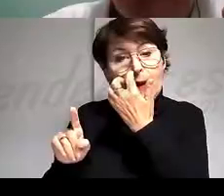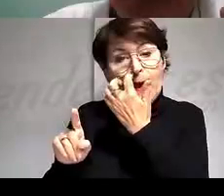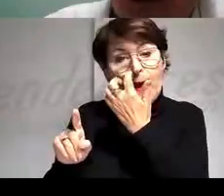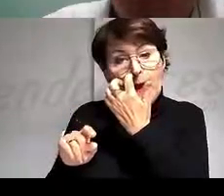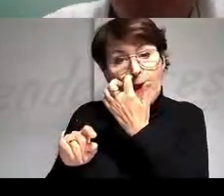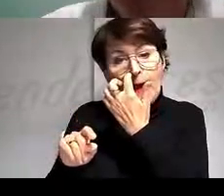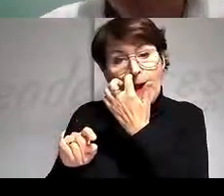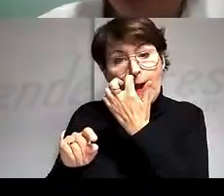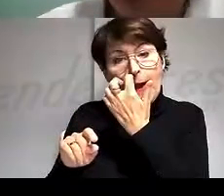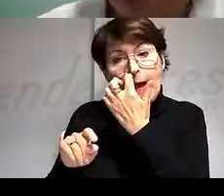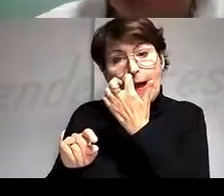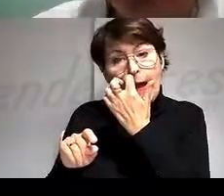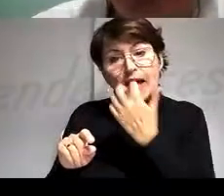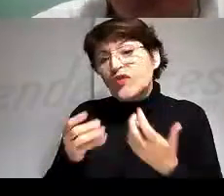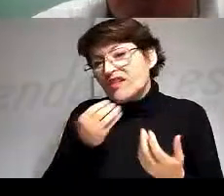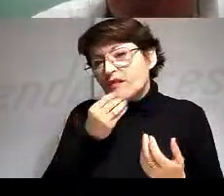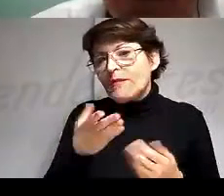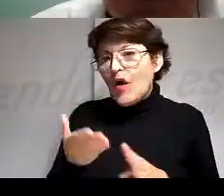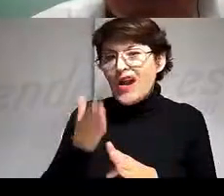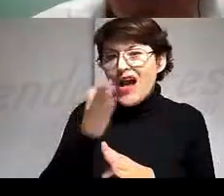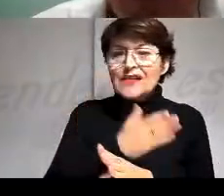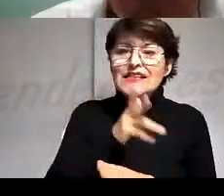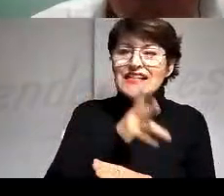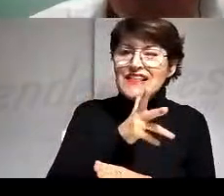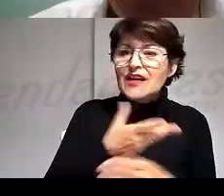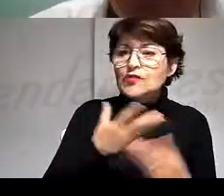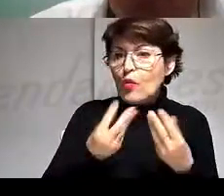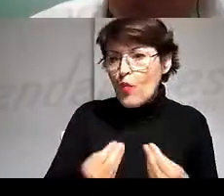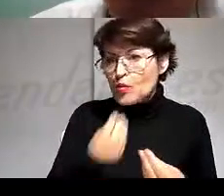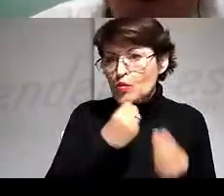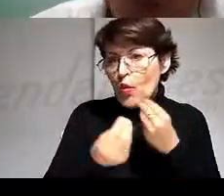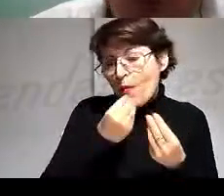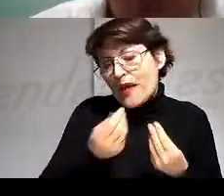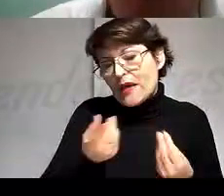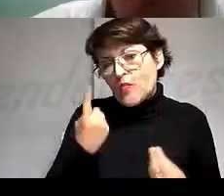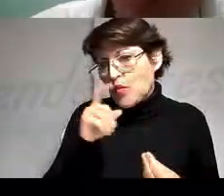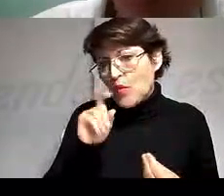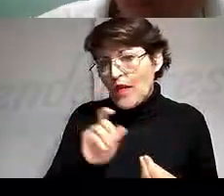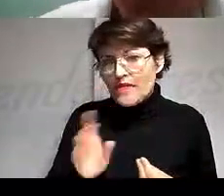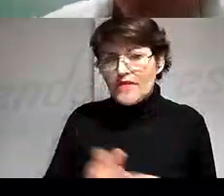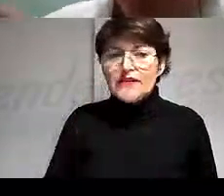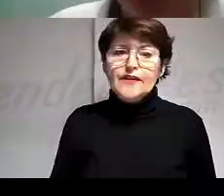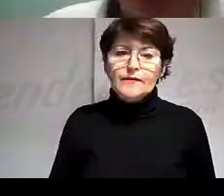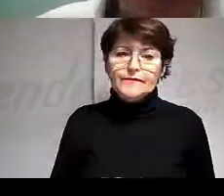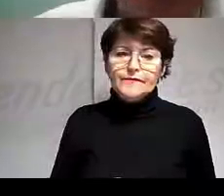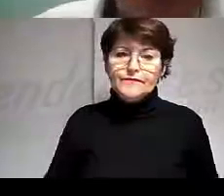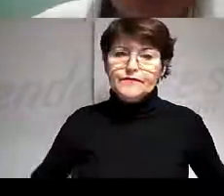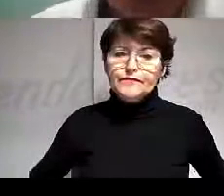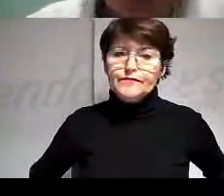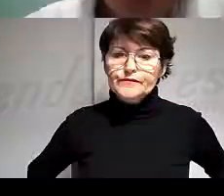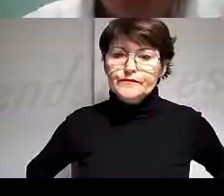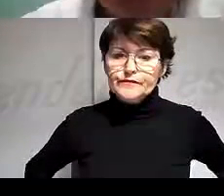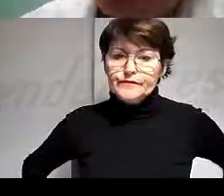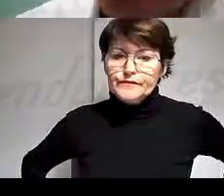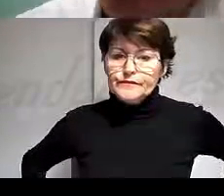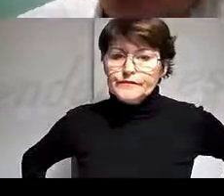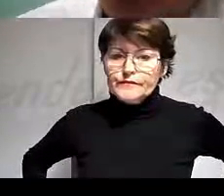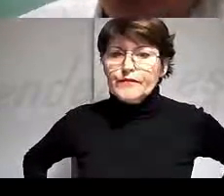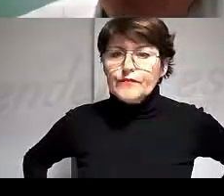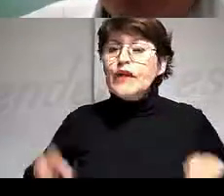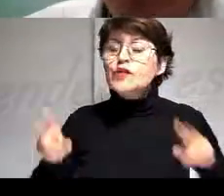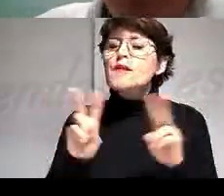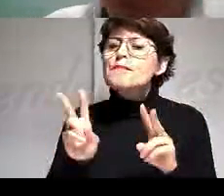ser inconveniente consumir hidratos de carbono en la comida justo anterior. Vale,